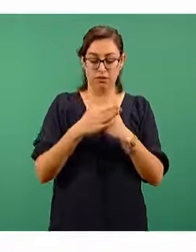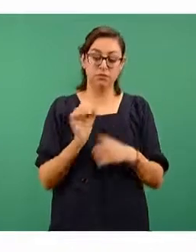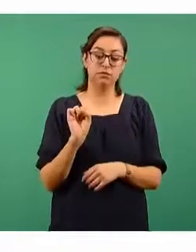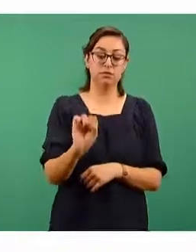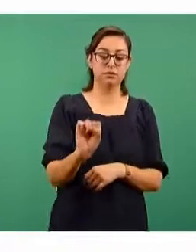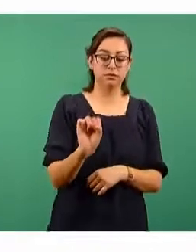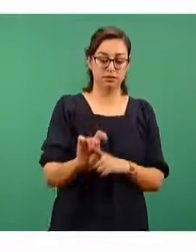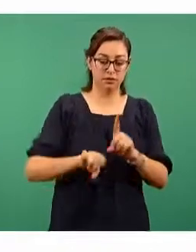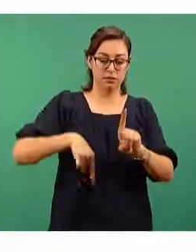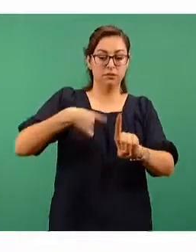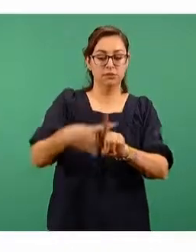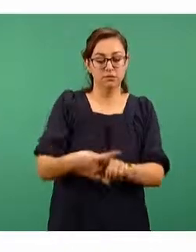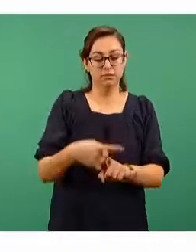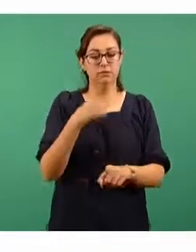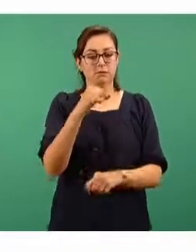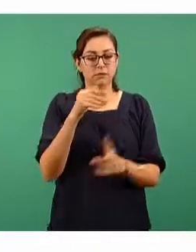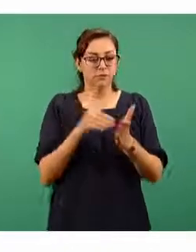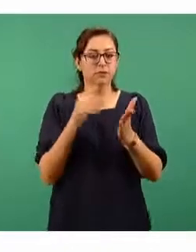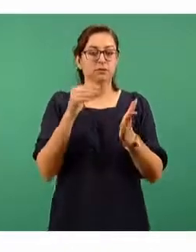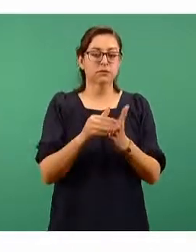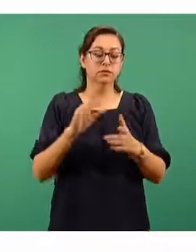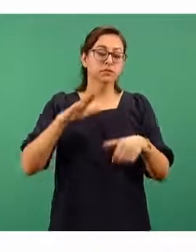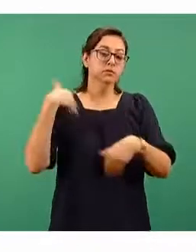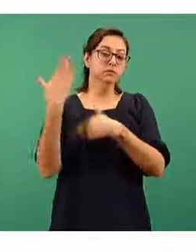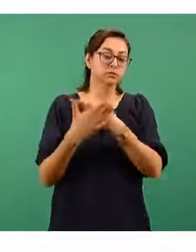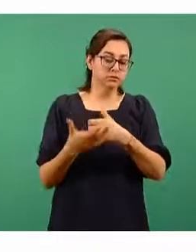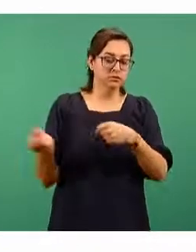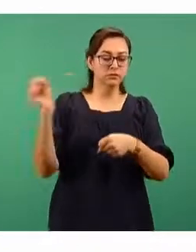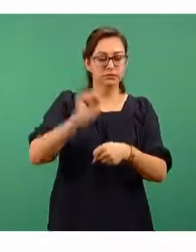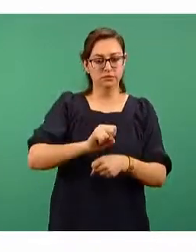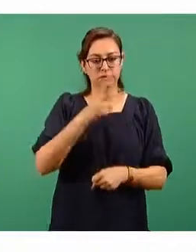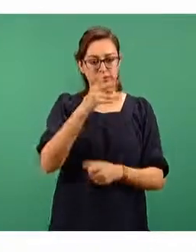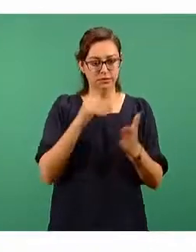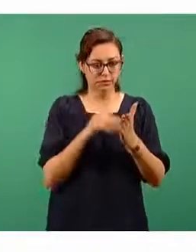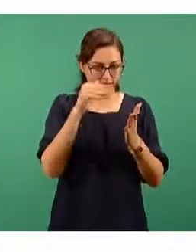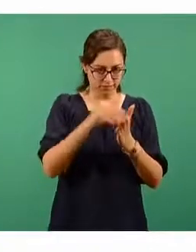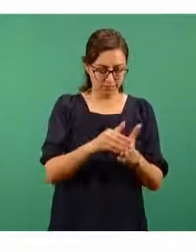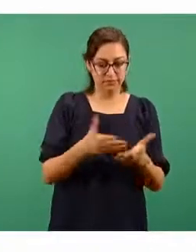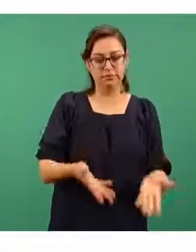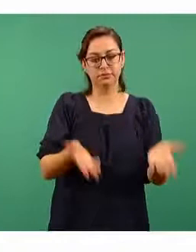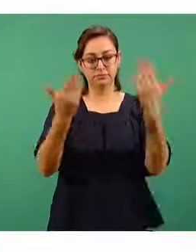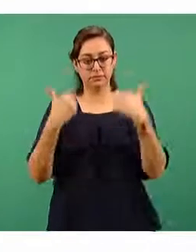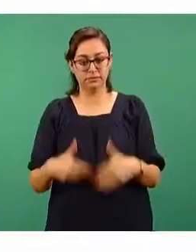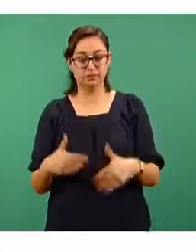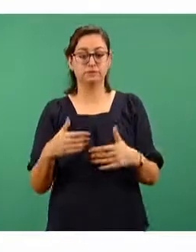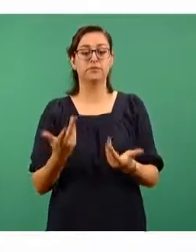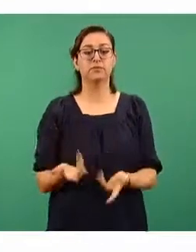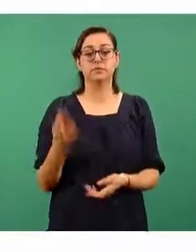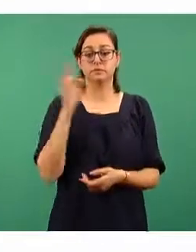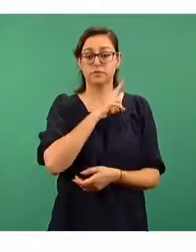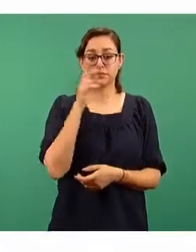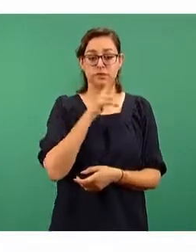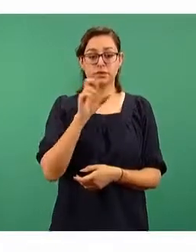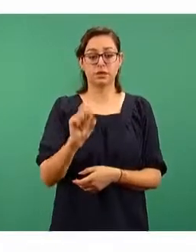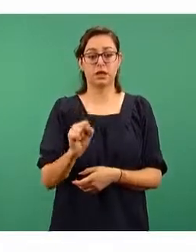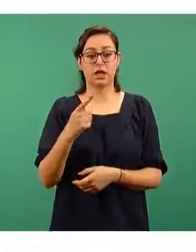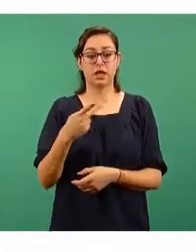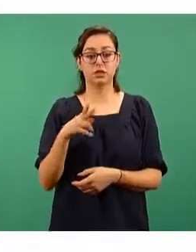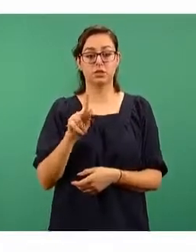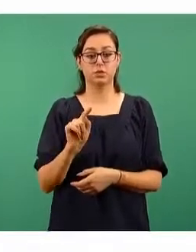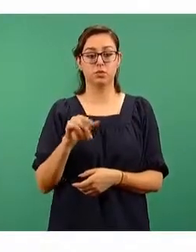sábado y 2 millones la próxima semana; y la vacuna Sputnik V, de la cual ya llegaron las